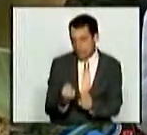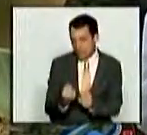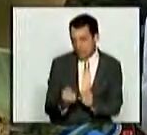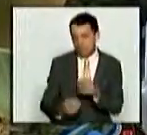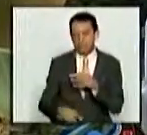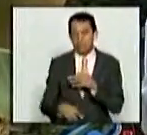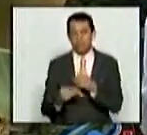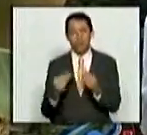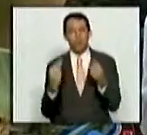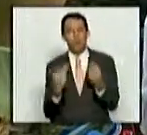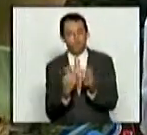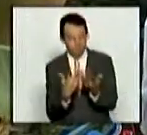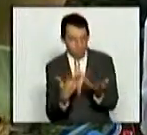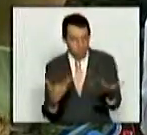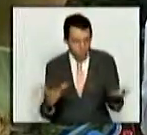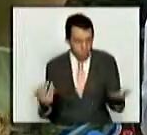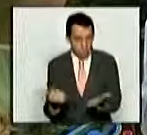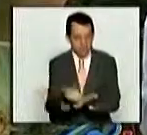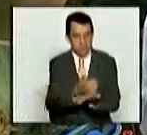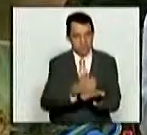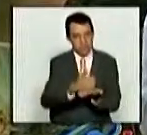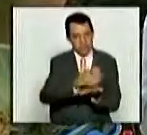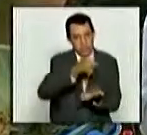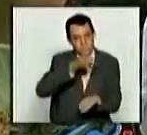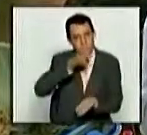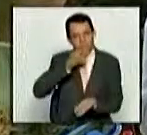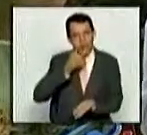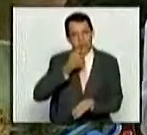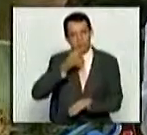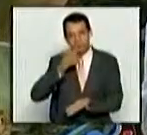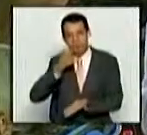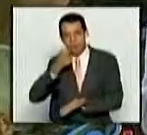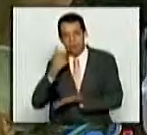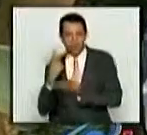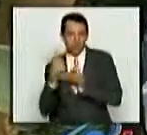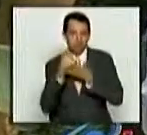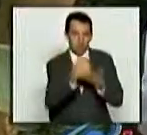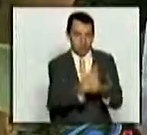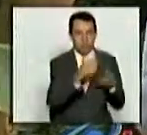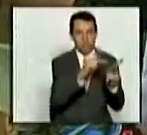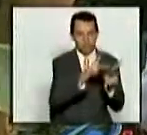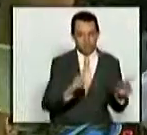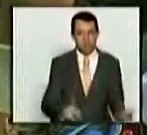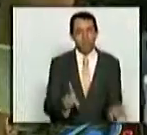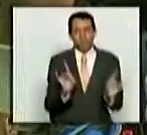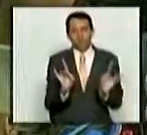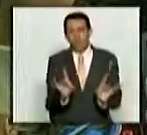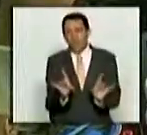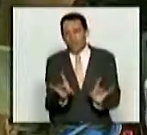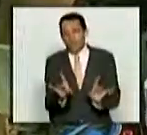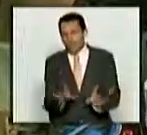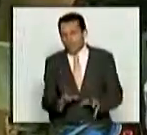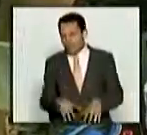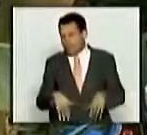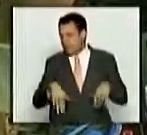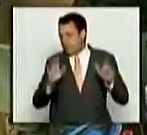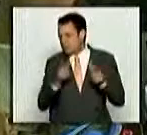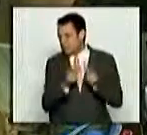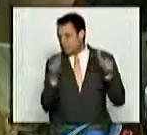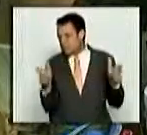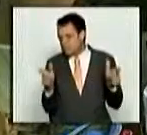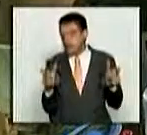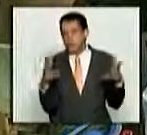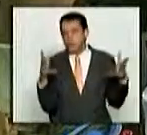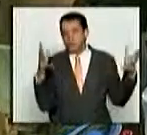muchas posibilidades terapéuticas para uno poderle ayudar al paciente. El manejo del dolor es muy amplio y queremos que